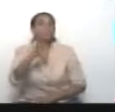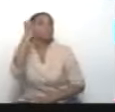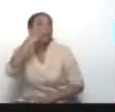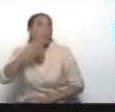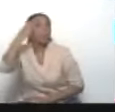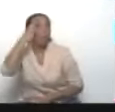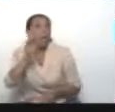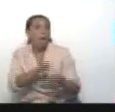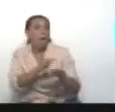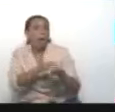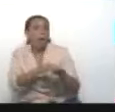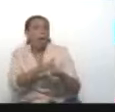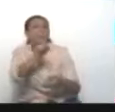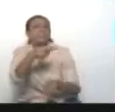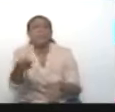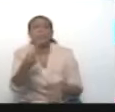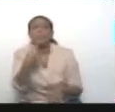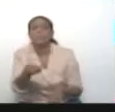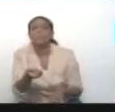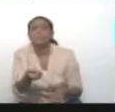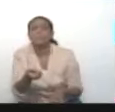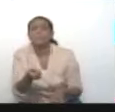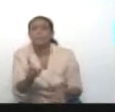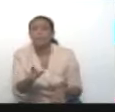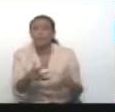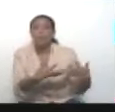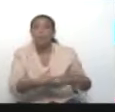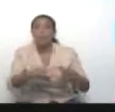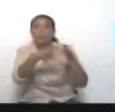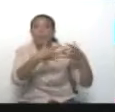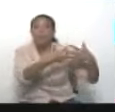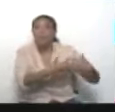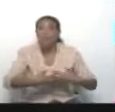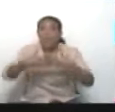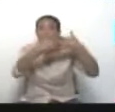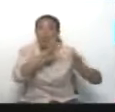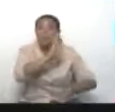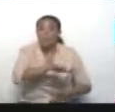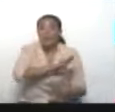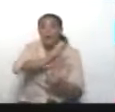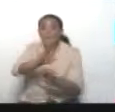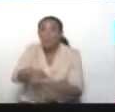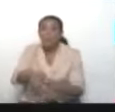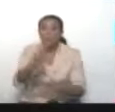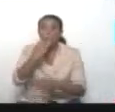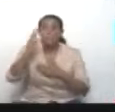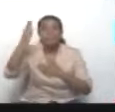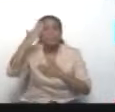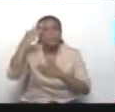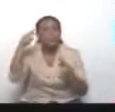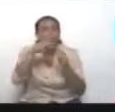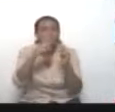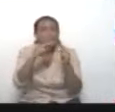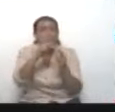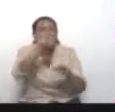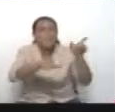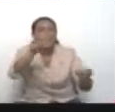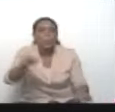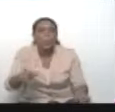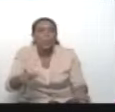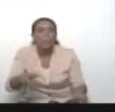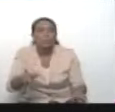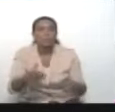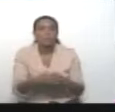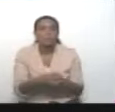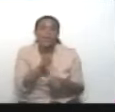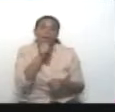europeas, o miento, por la élite de Estados Unidos. Se conoce muy bien el abuelo